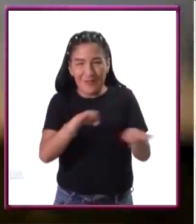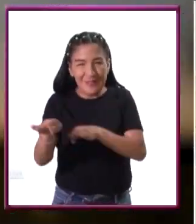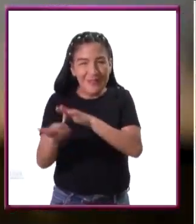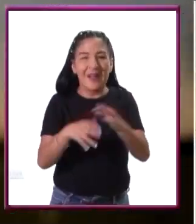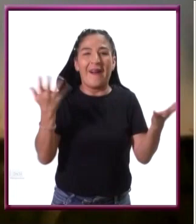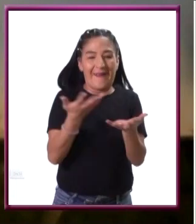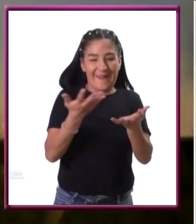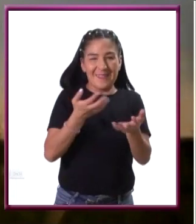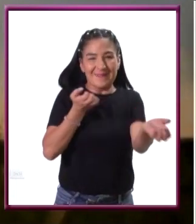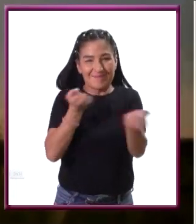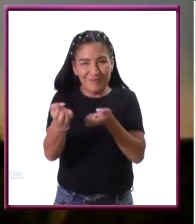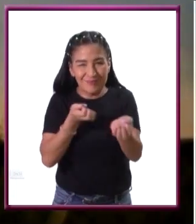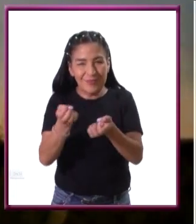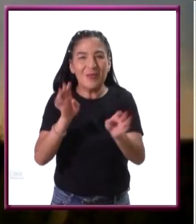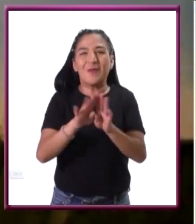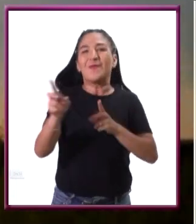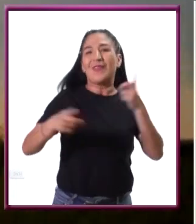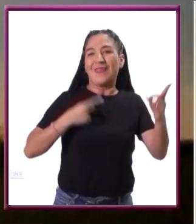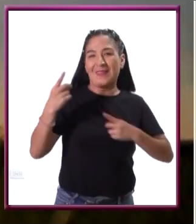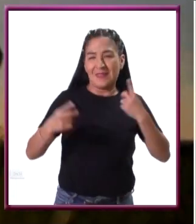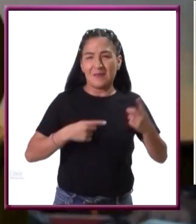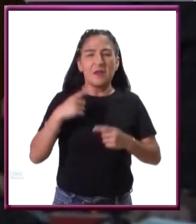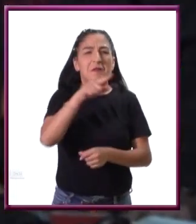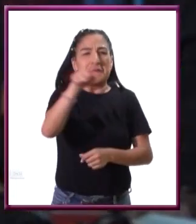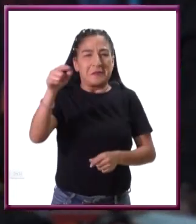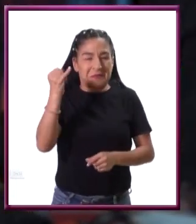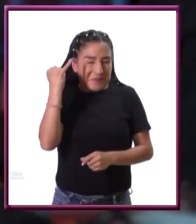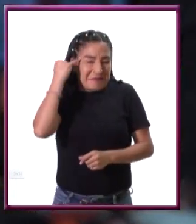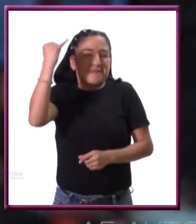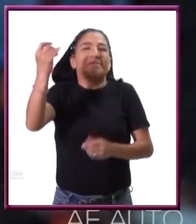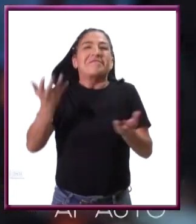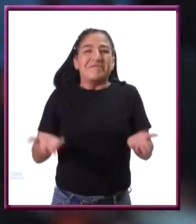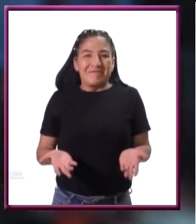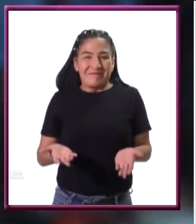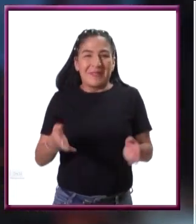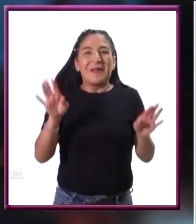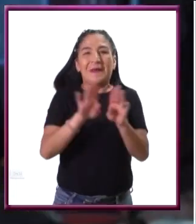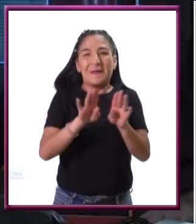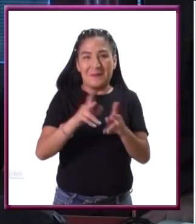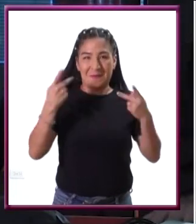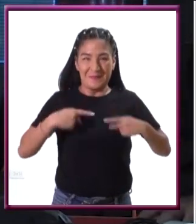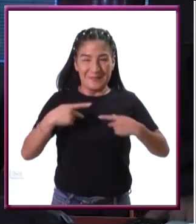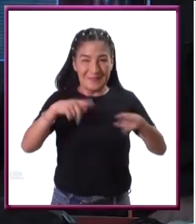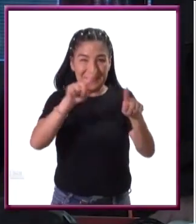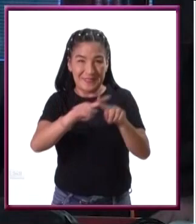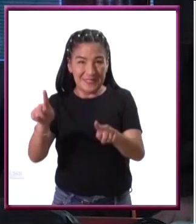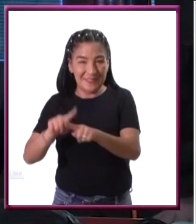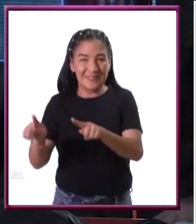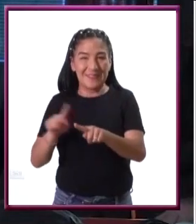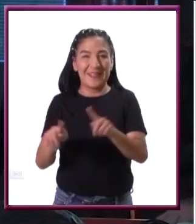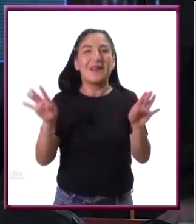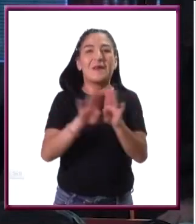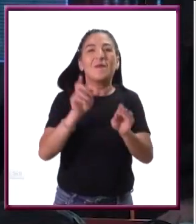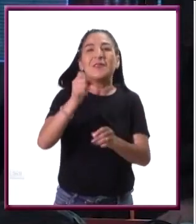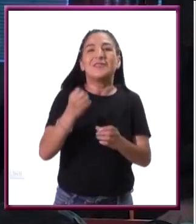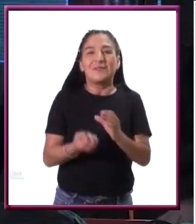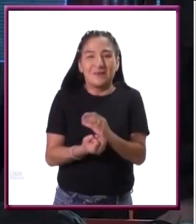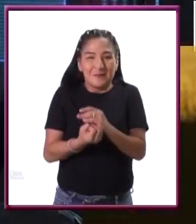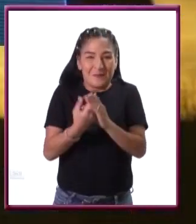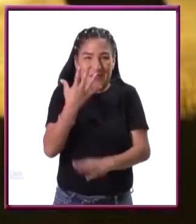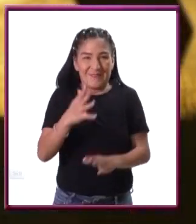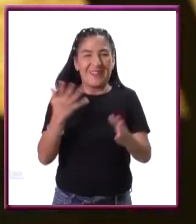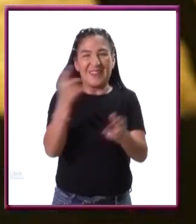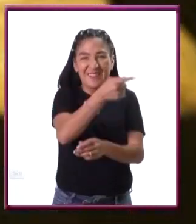y divirtiéndose. ¿Qué imaginas? ¿Cada persona es diferente? ¿Es algo nuevo lo que estás